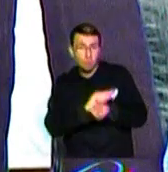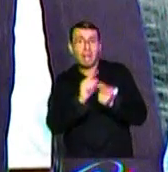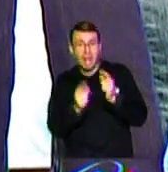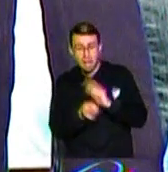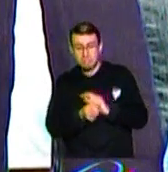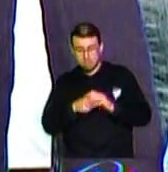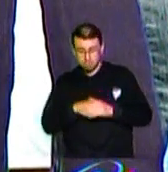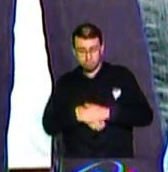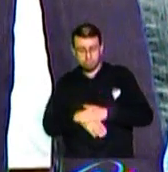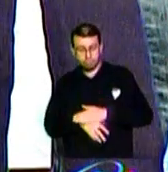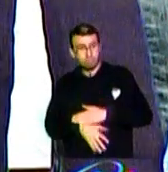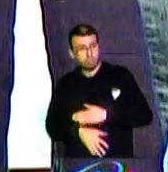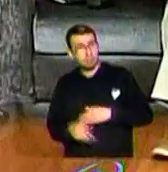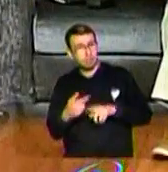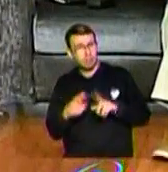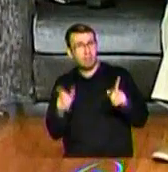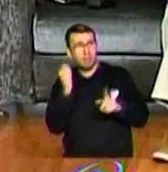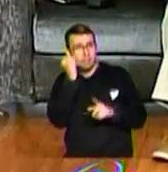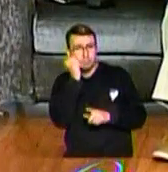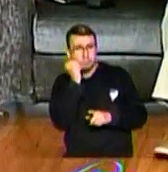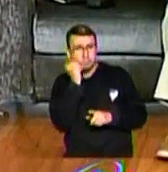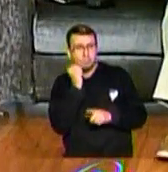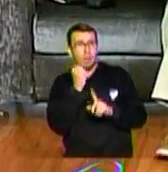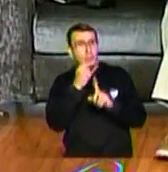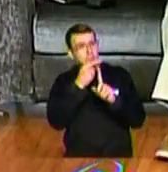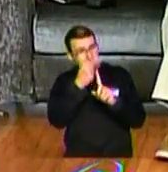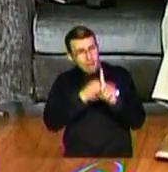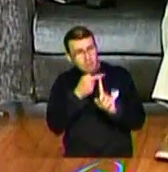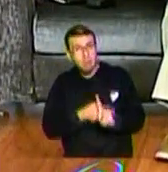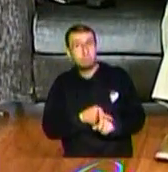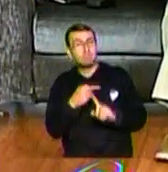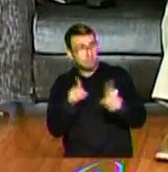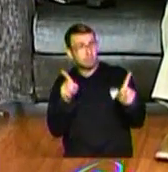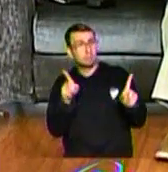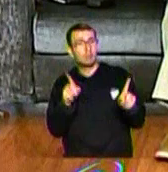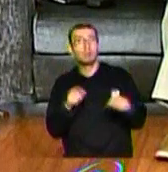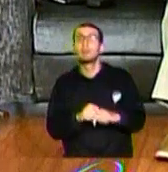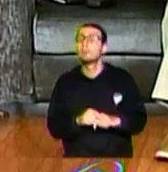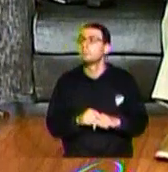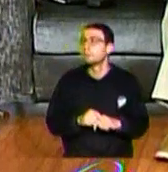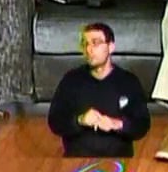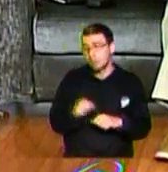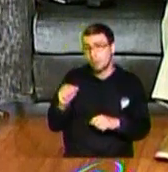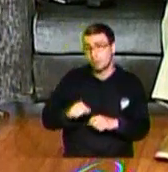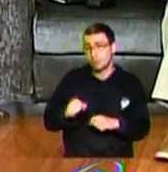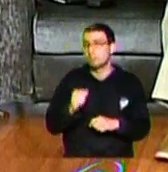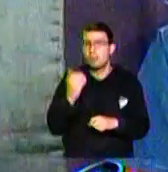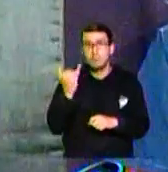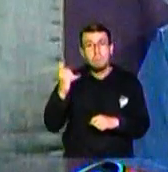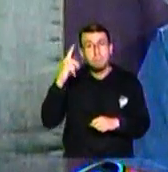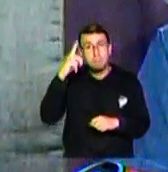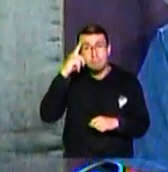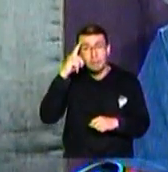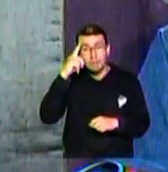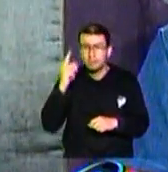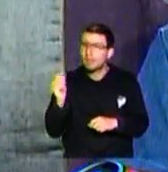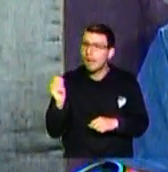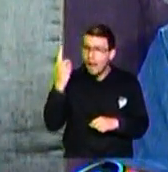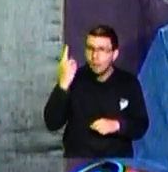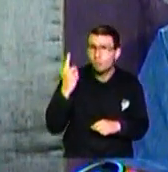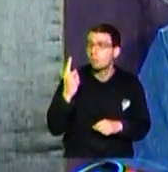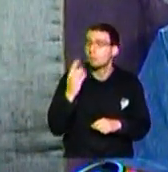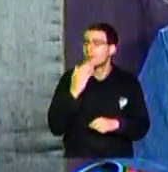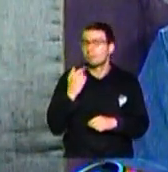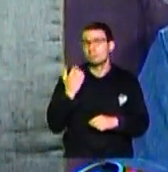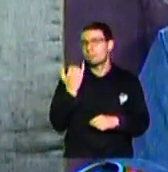menstruales y de flujos? Sí, claro, la vagina de alguna forma se va manifestando